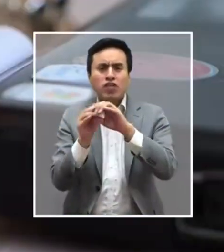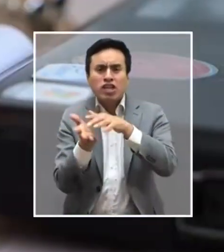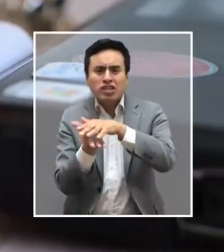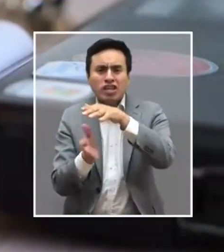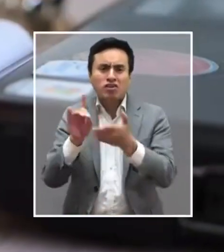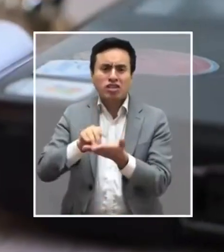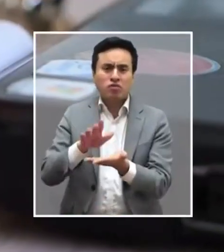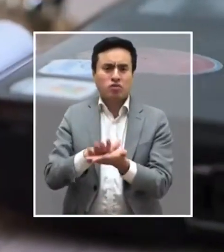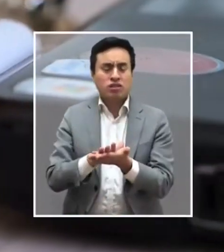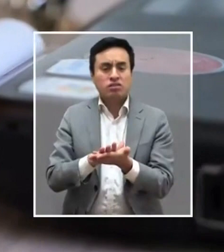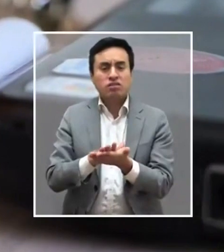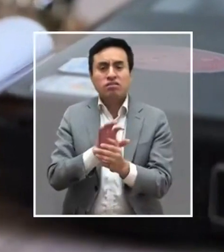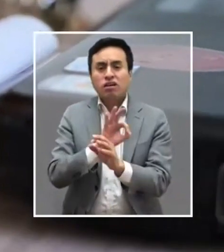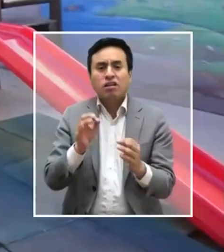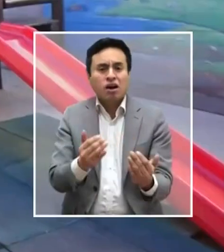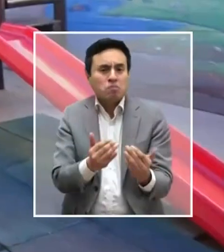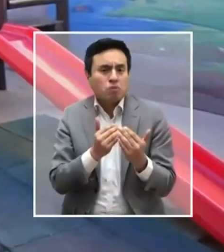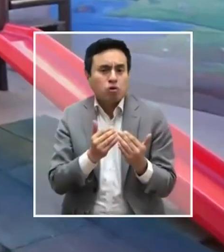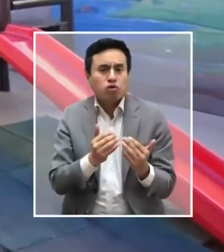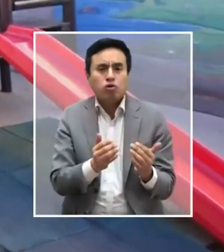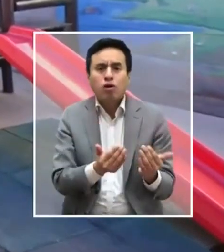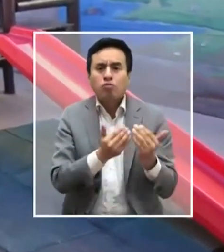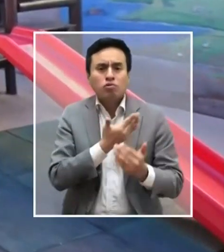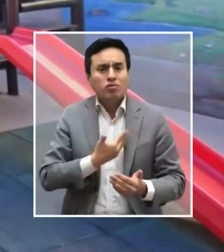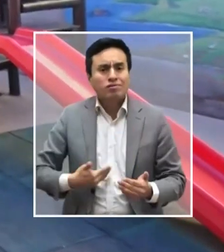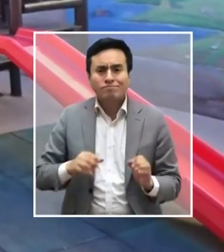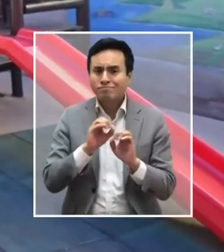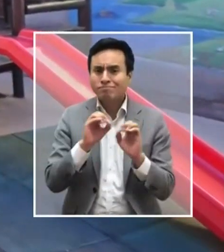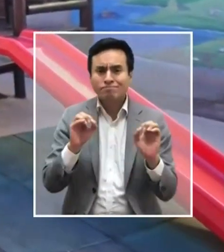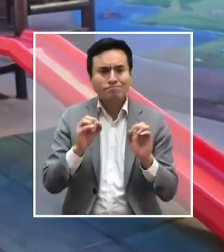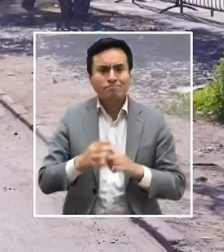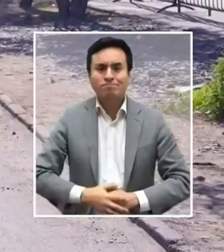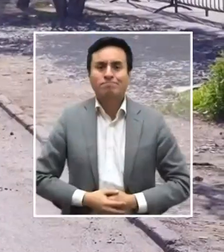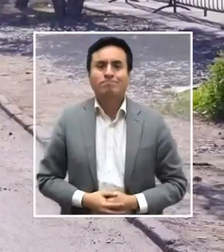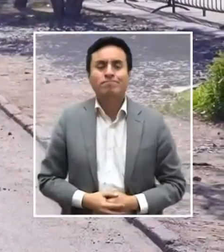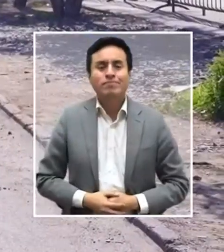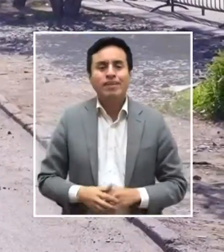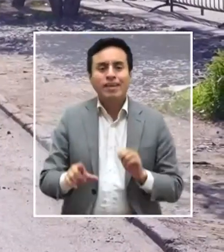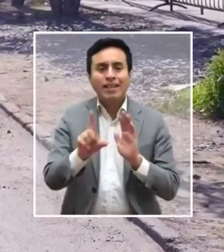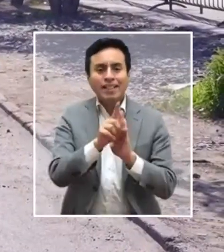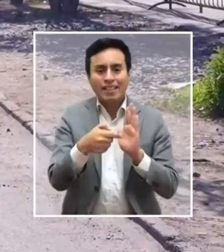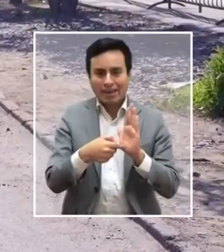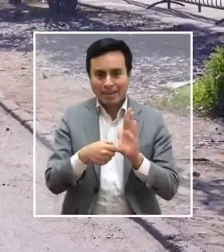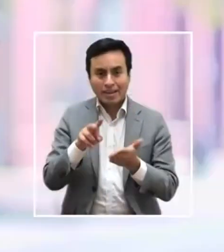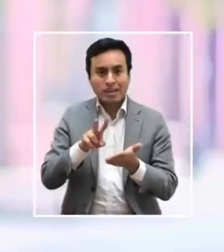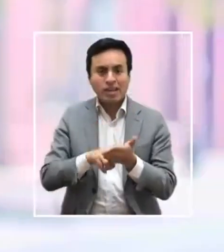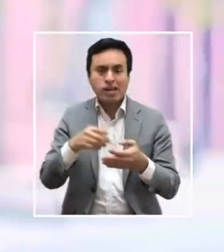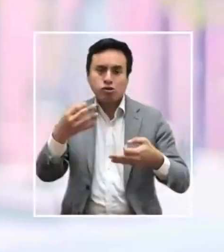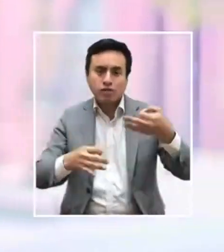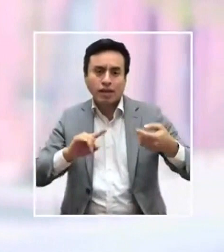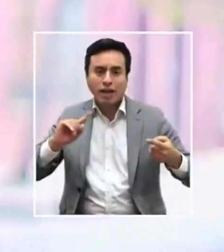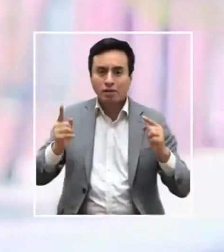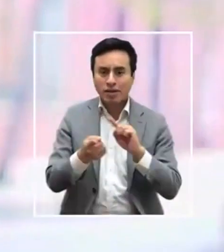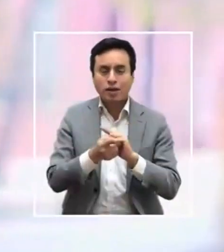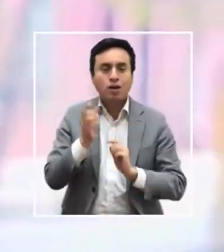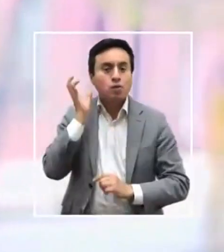son tanto hombres como mujeres. En su mayoría, hombres que han cesado, por ejemplo, sus responsabilidades como padres,